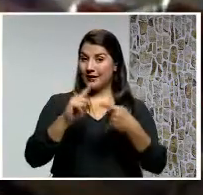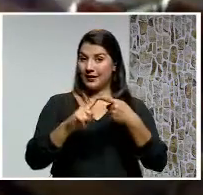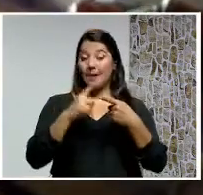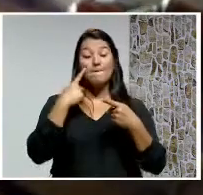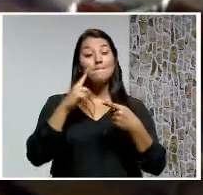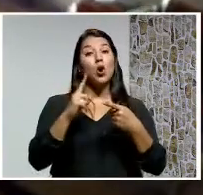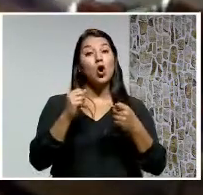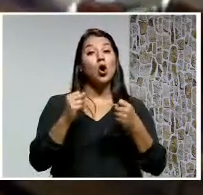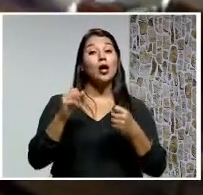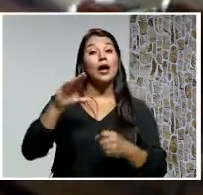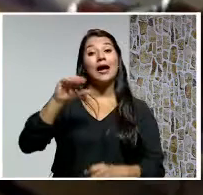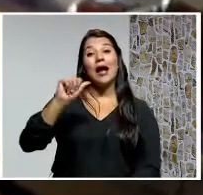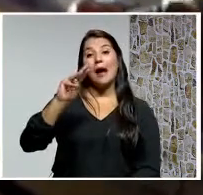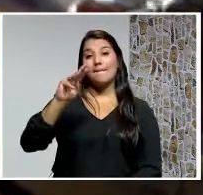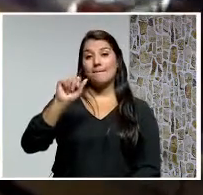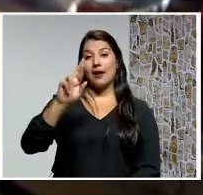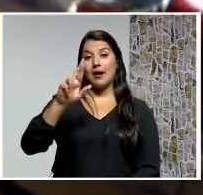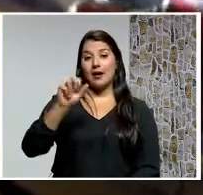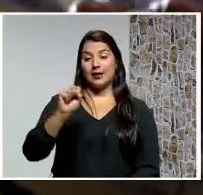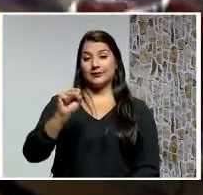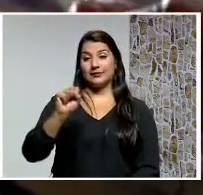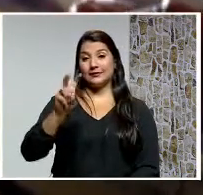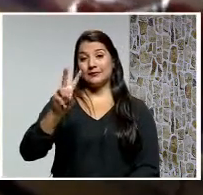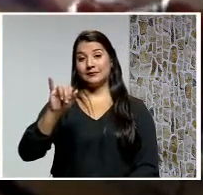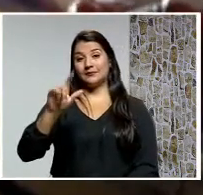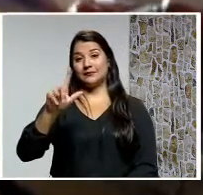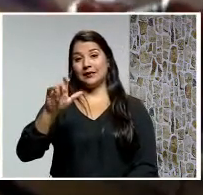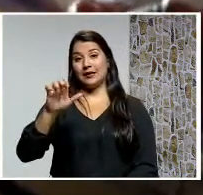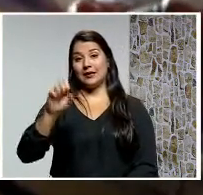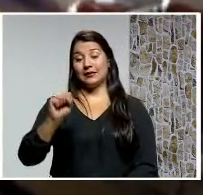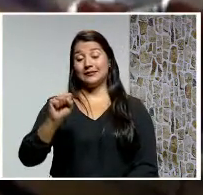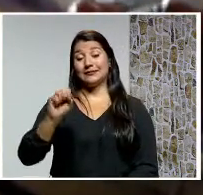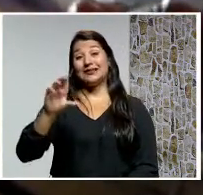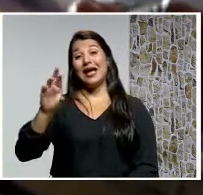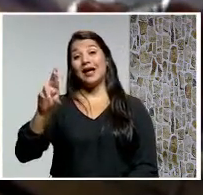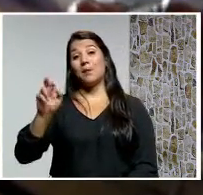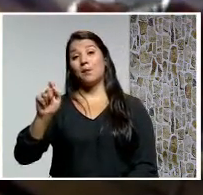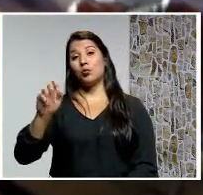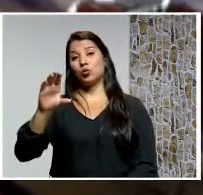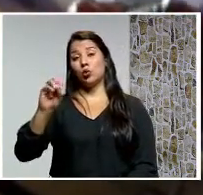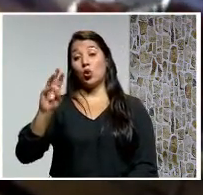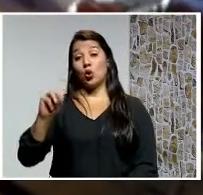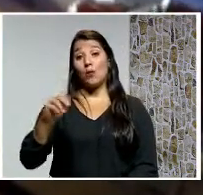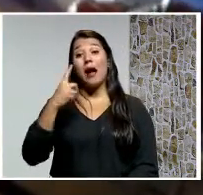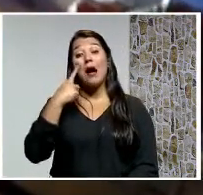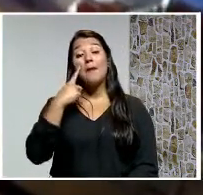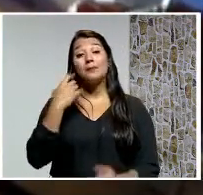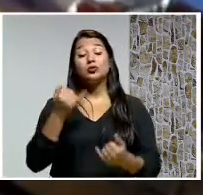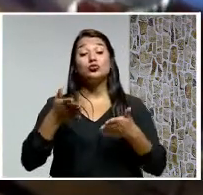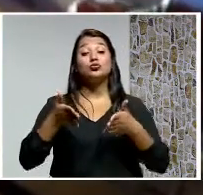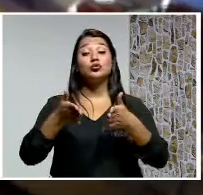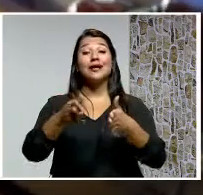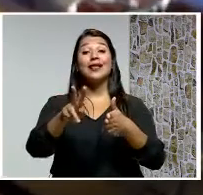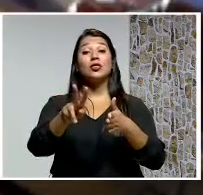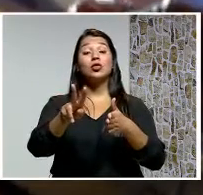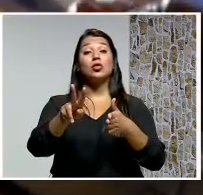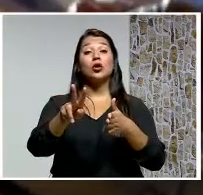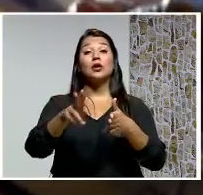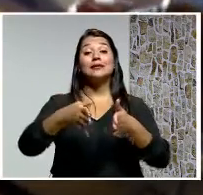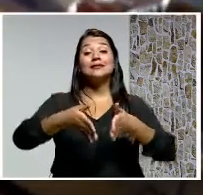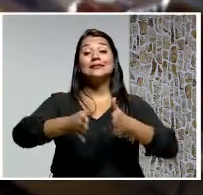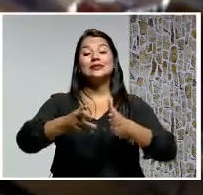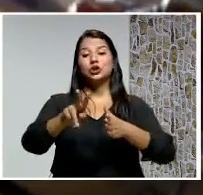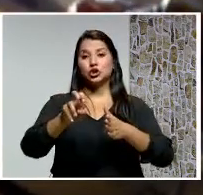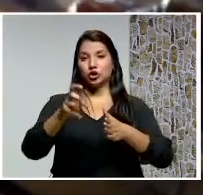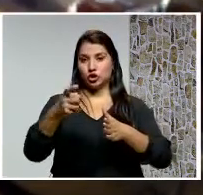gracias a cámarasvialescr.com. Estamos viendo la ruta 211, dice que es vista del cruce de San